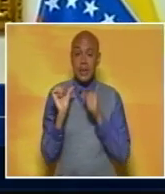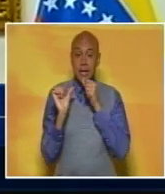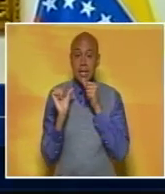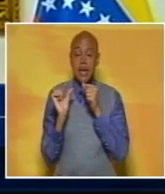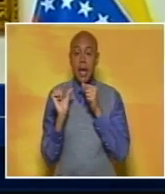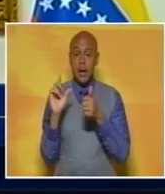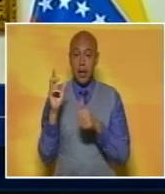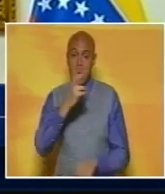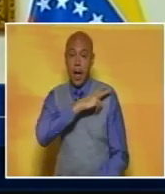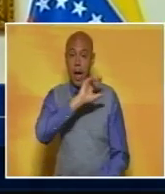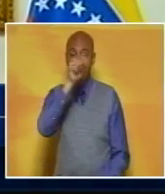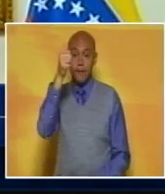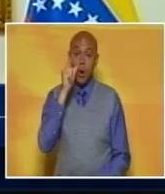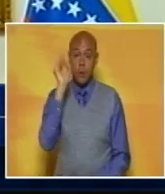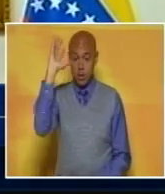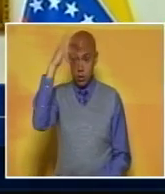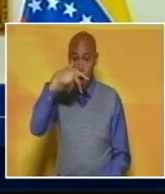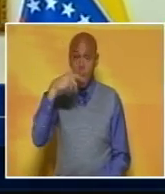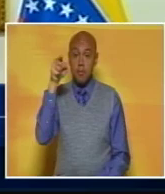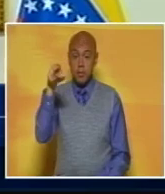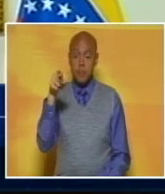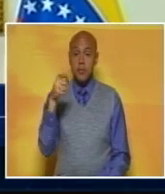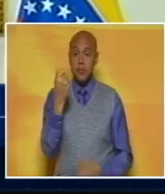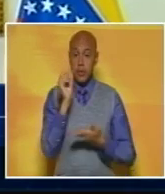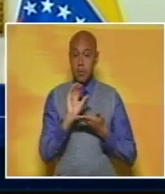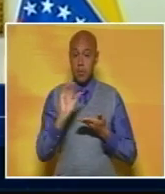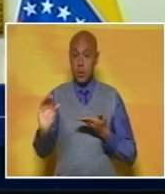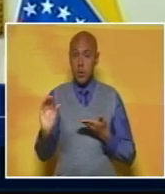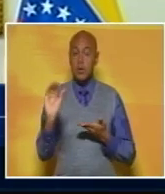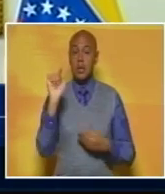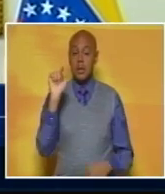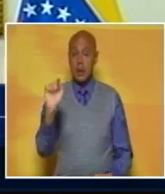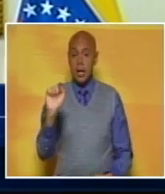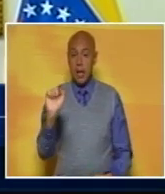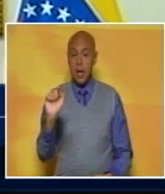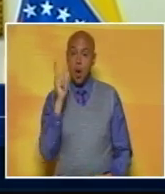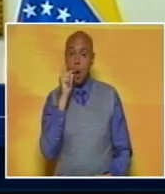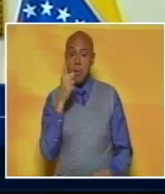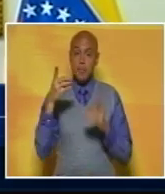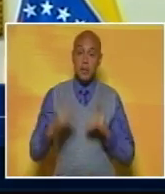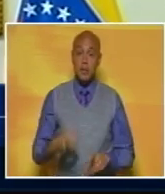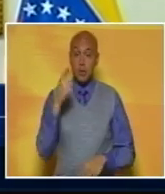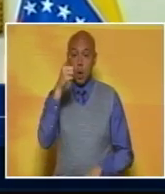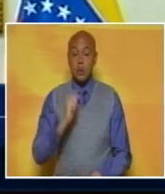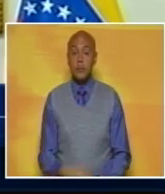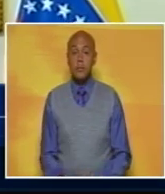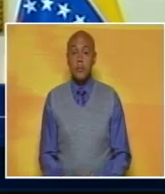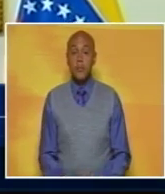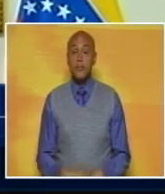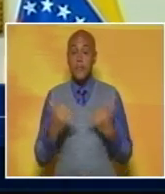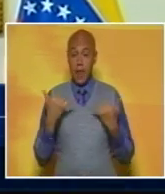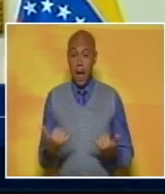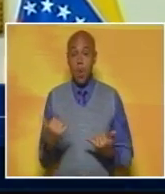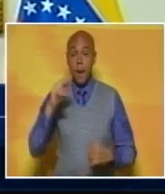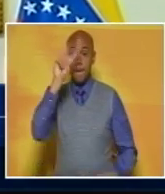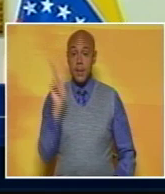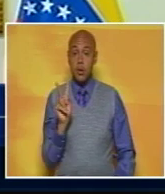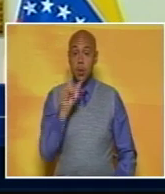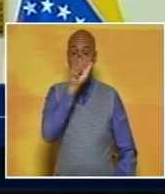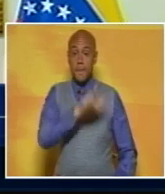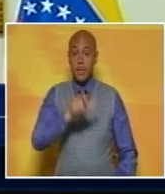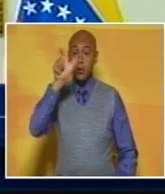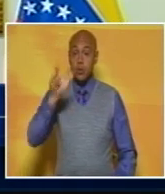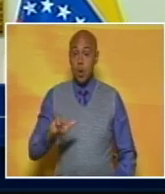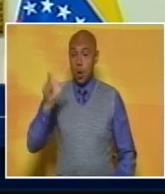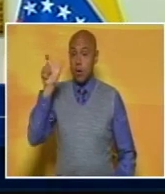su jefe, el señor Trump, dependiendo de su estado de ánimo. El pueblo venezolano no